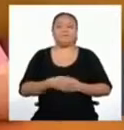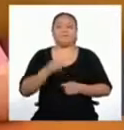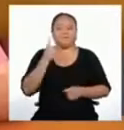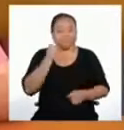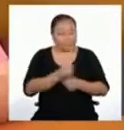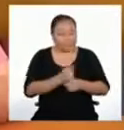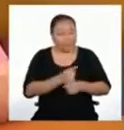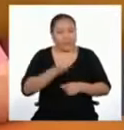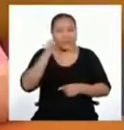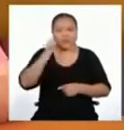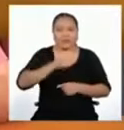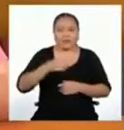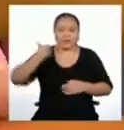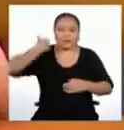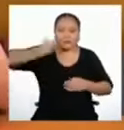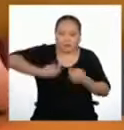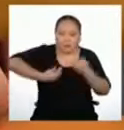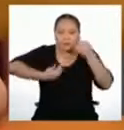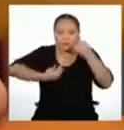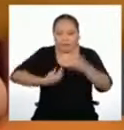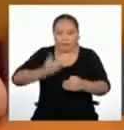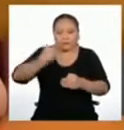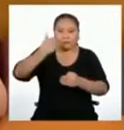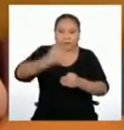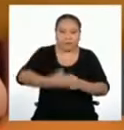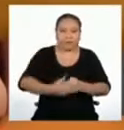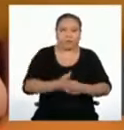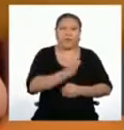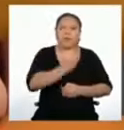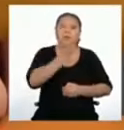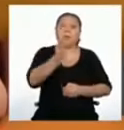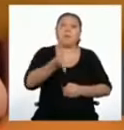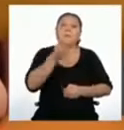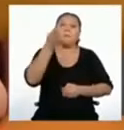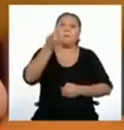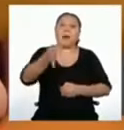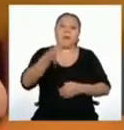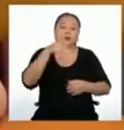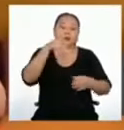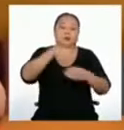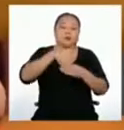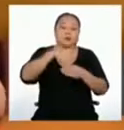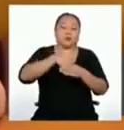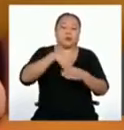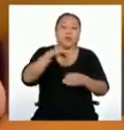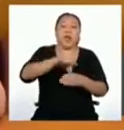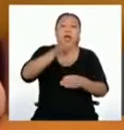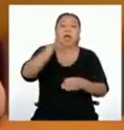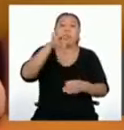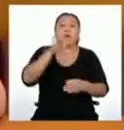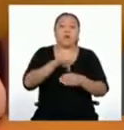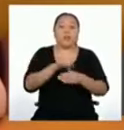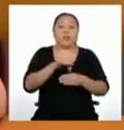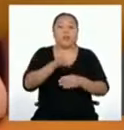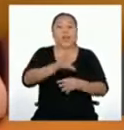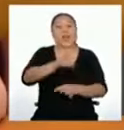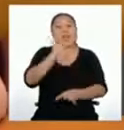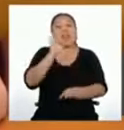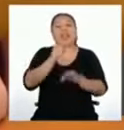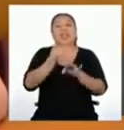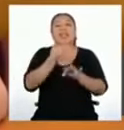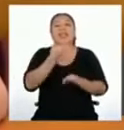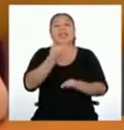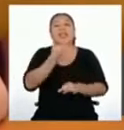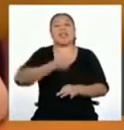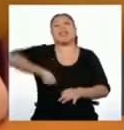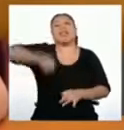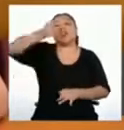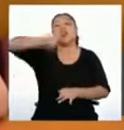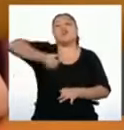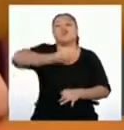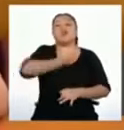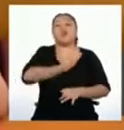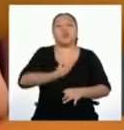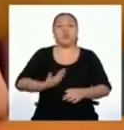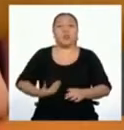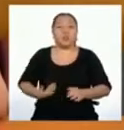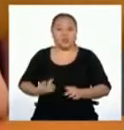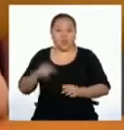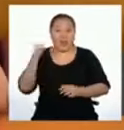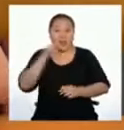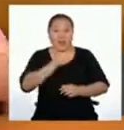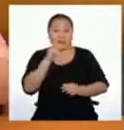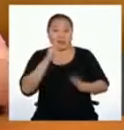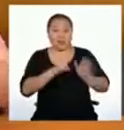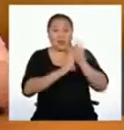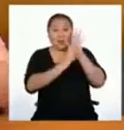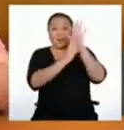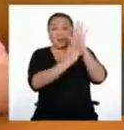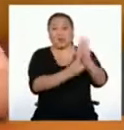cada cierto tiempo, acudimos a votar y elegir a nuestras autoridades para que nuestros representantes en